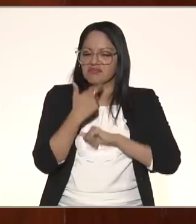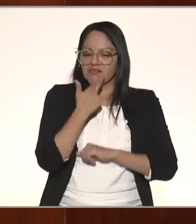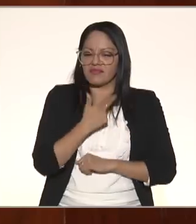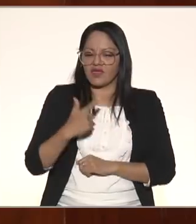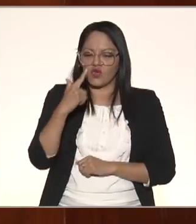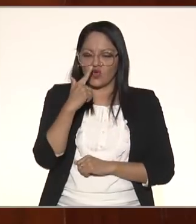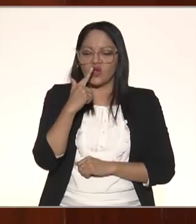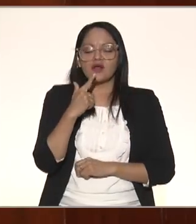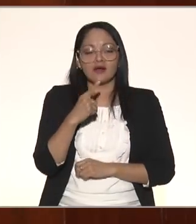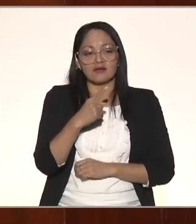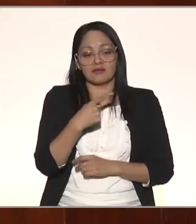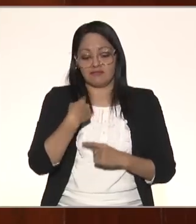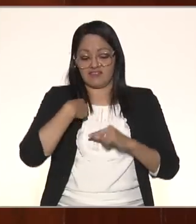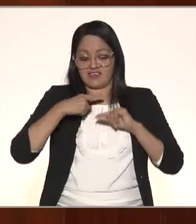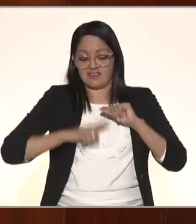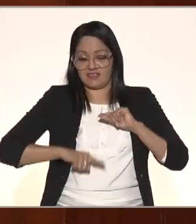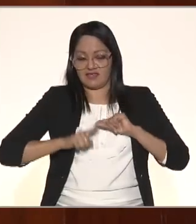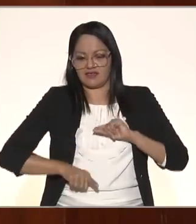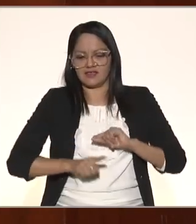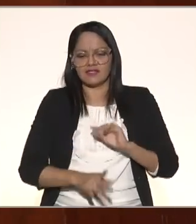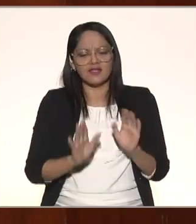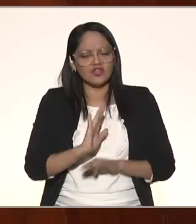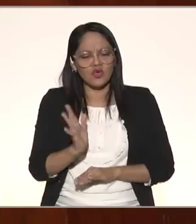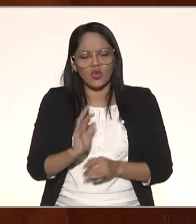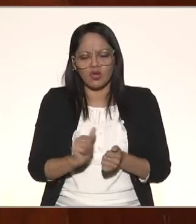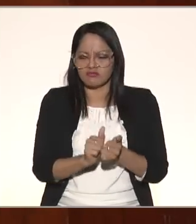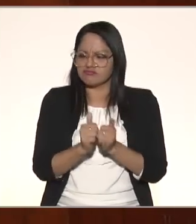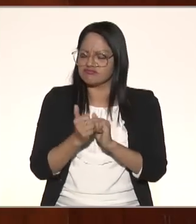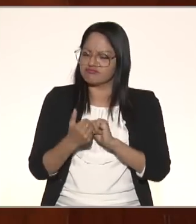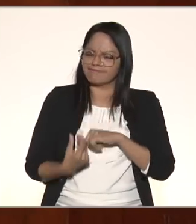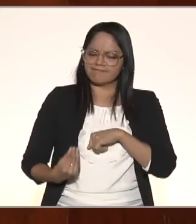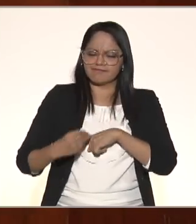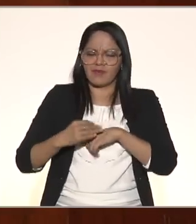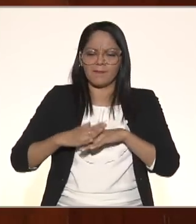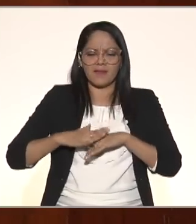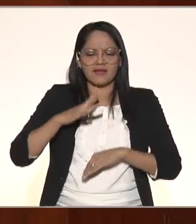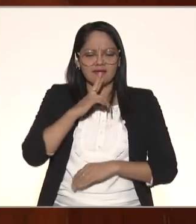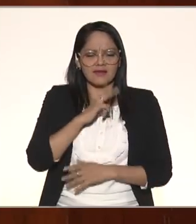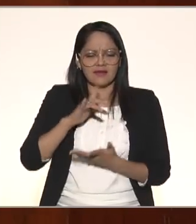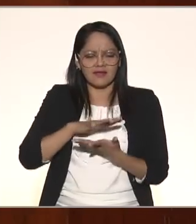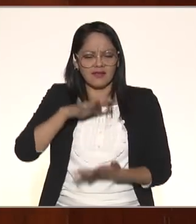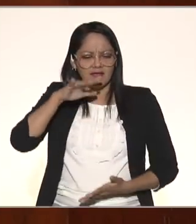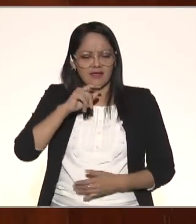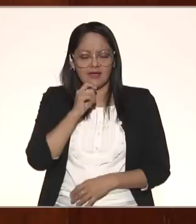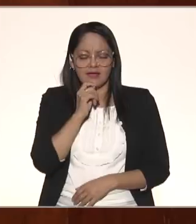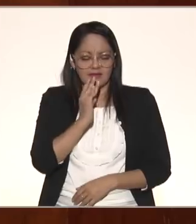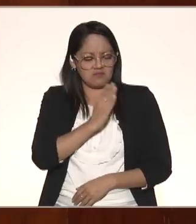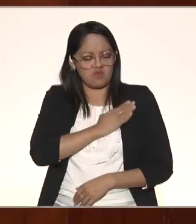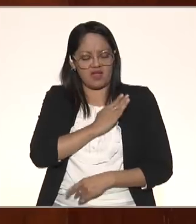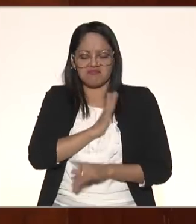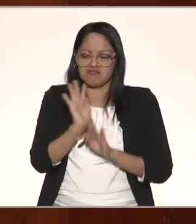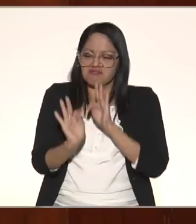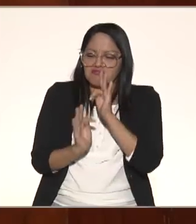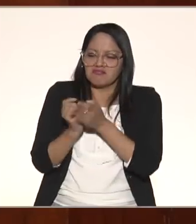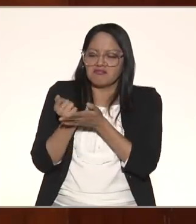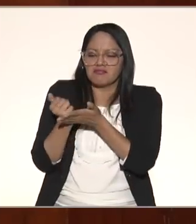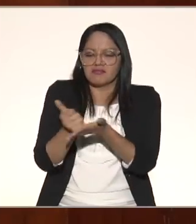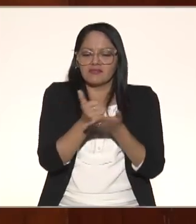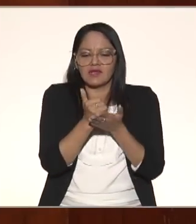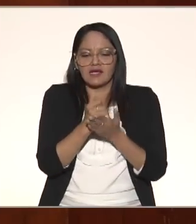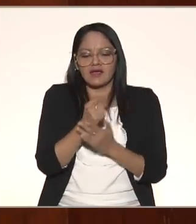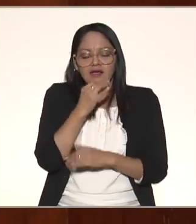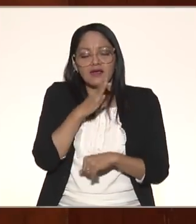multiplica a nuestro propio ser el ser generosos es un llamado de nuestro propio